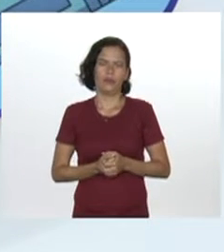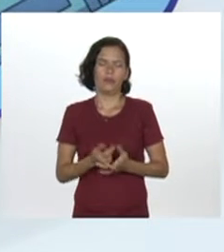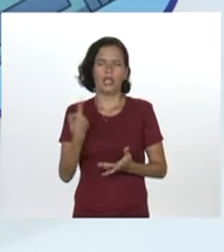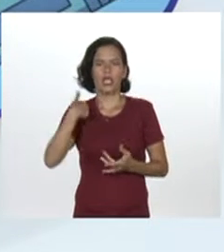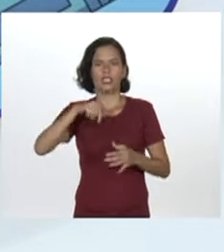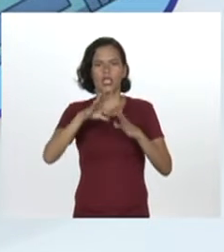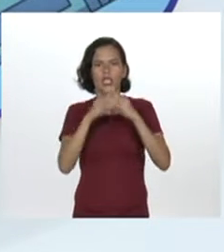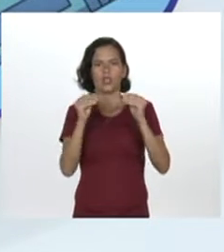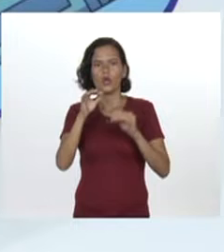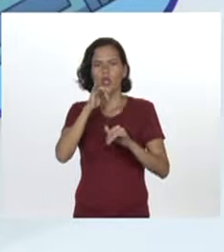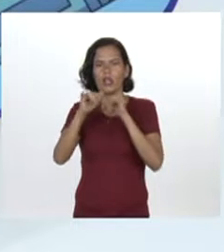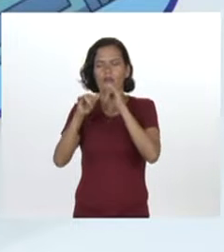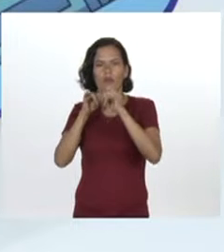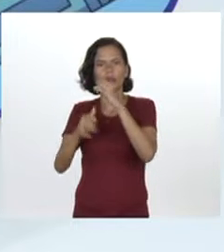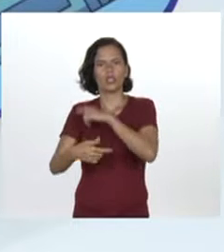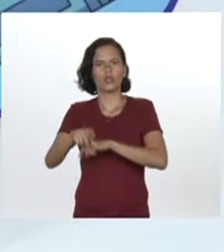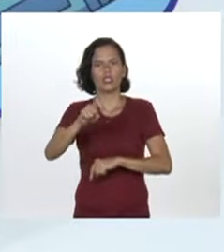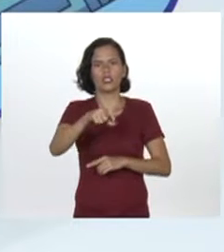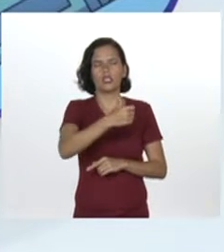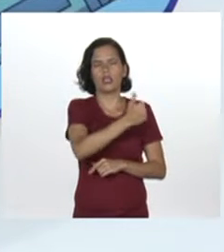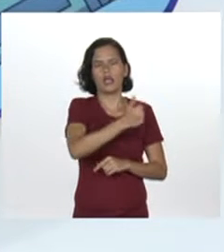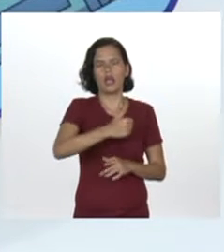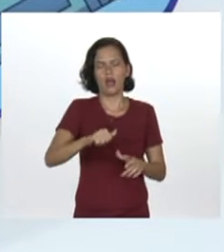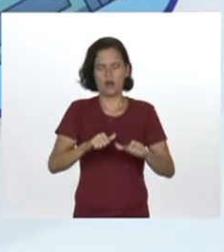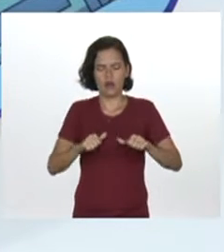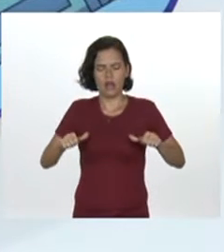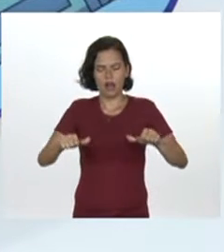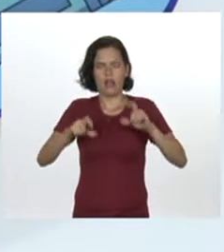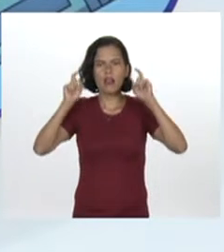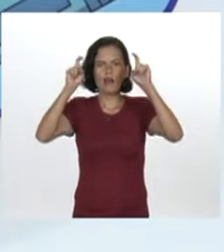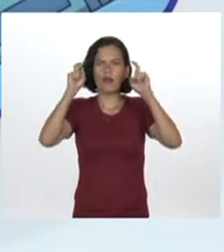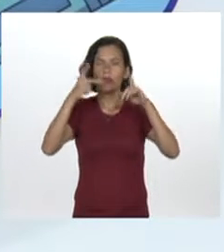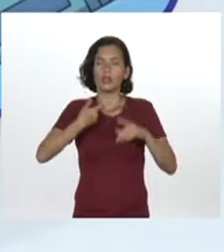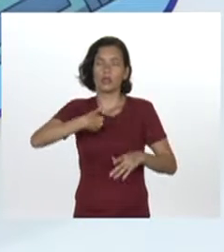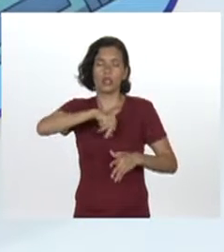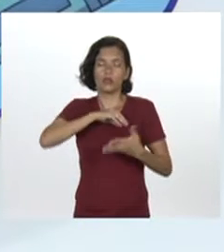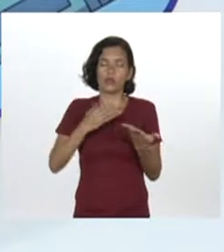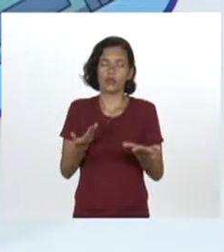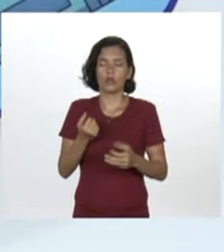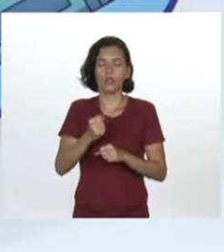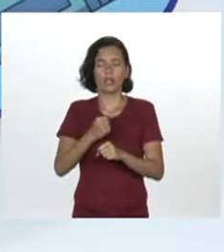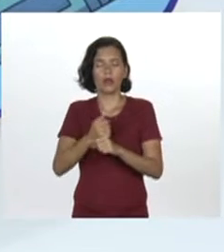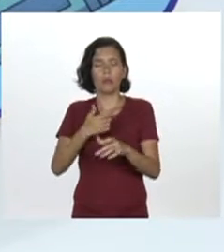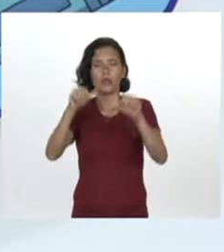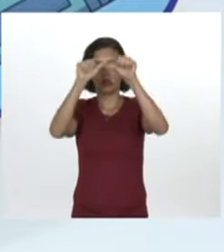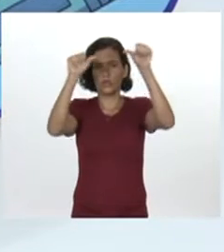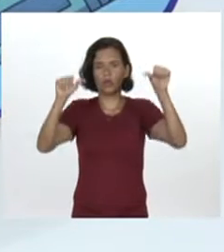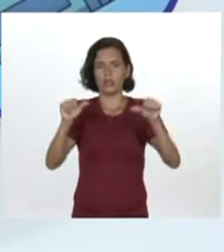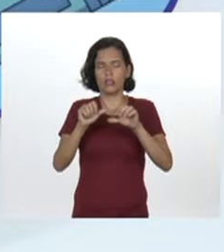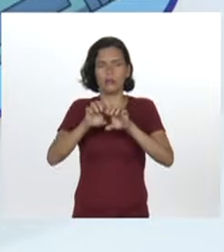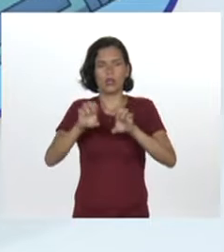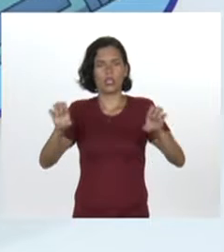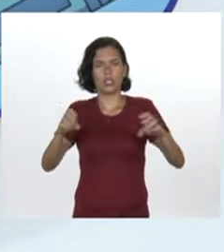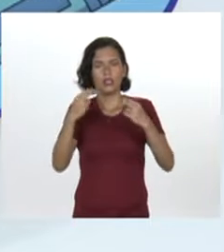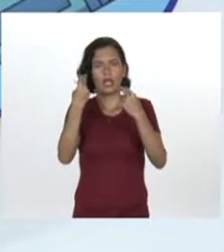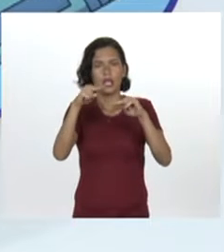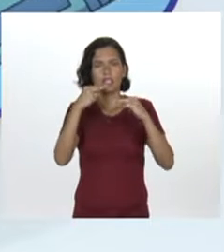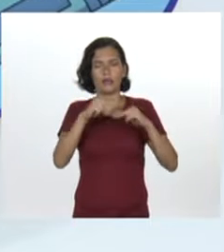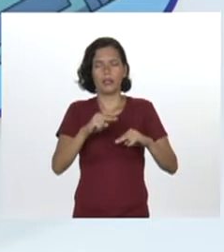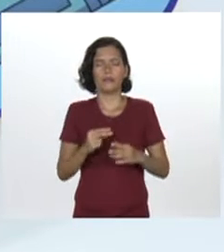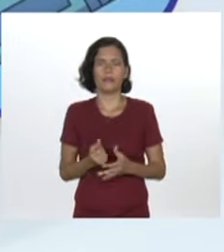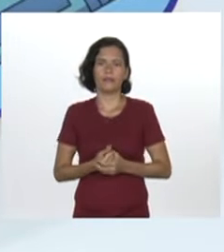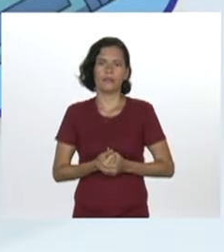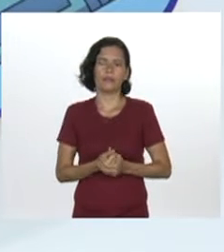tengas el contenido y la información necesaria de cada una de las áreas curriculares que nosotros manejamos en nuestro sistema educativo y en cada nivel y